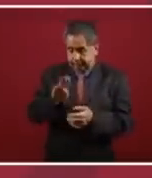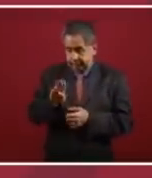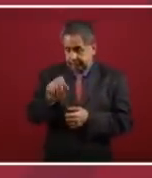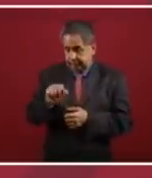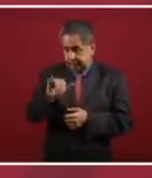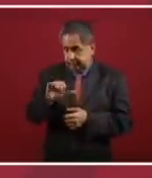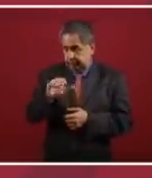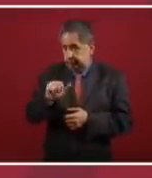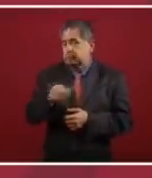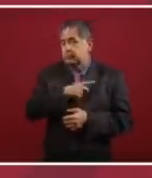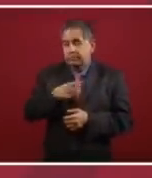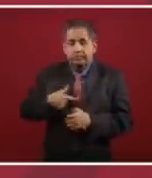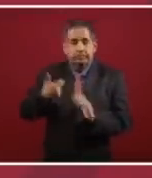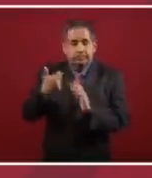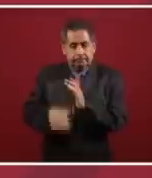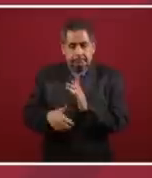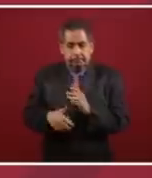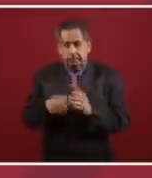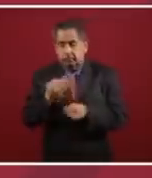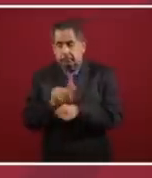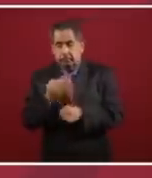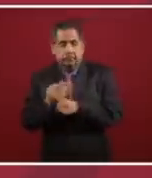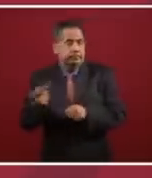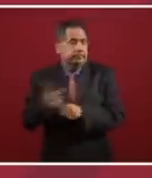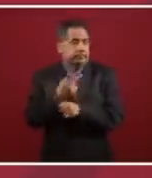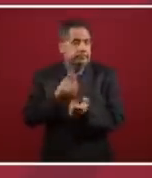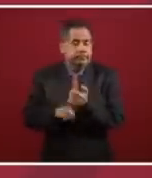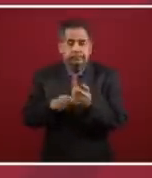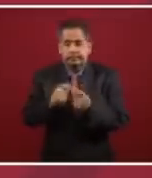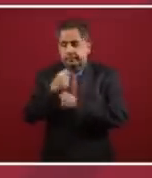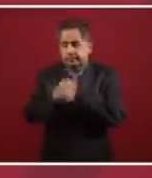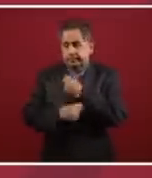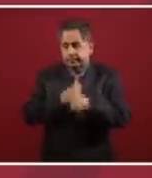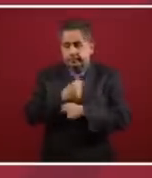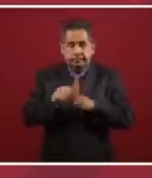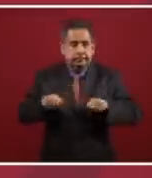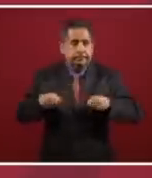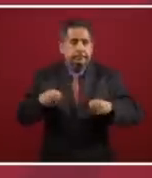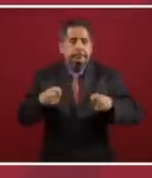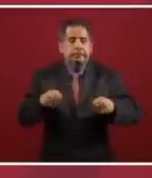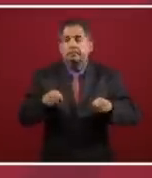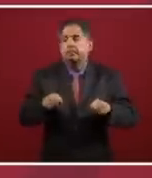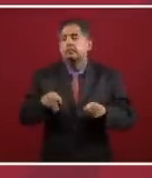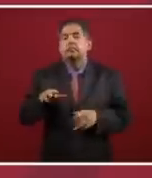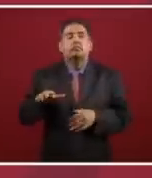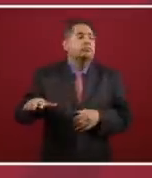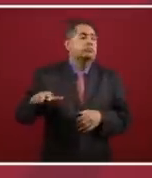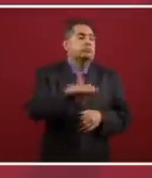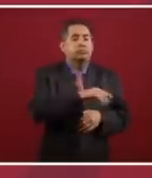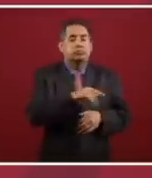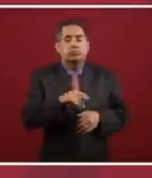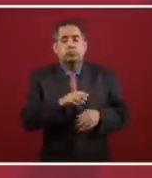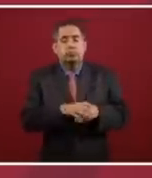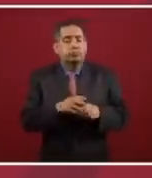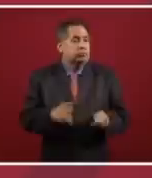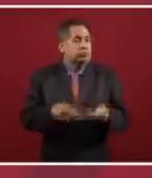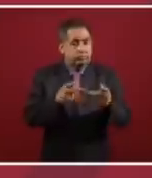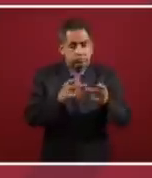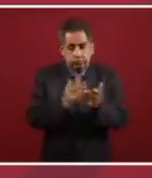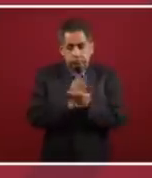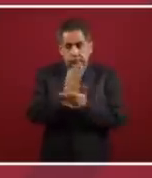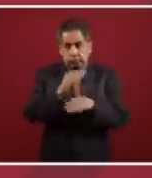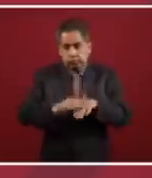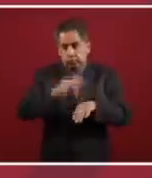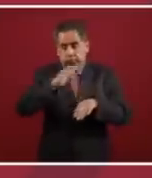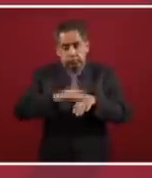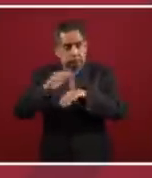sucediendo es que en las tiendas los productos subsidiados se están vendiendo a